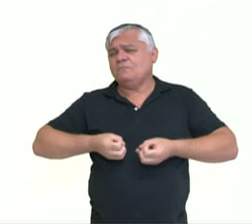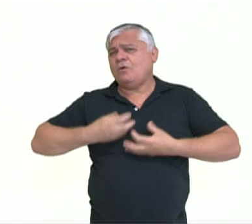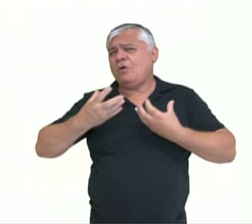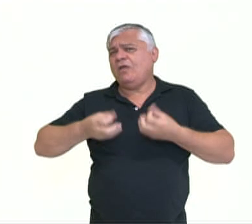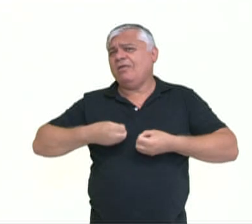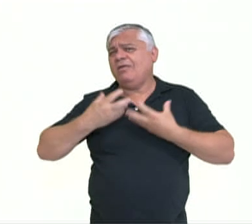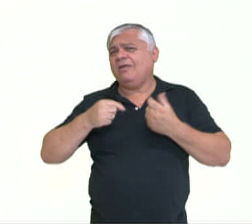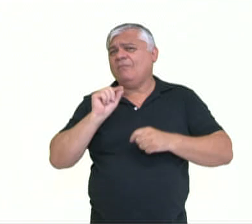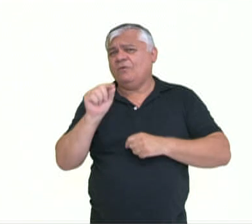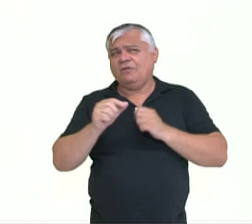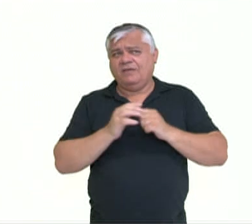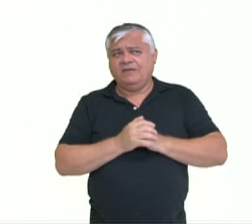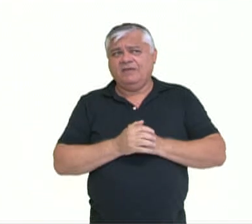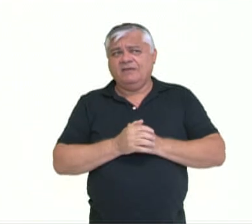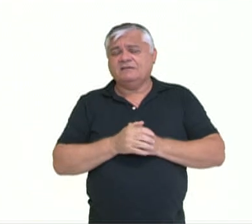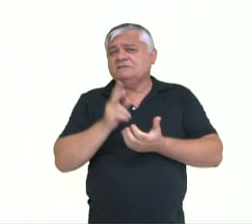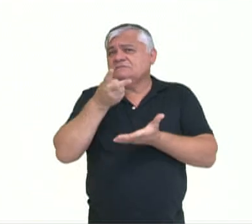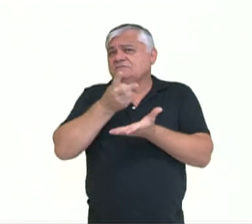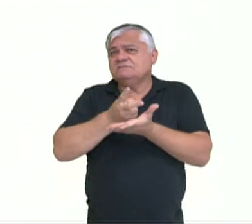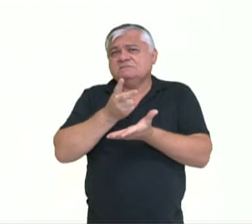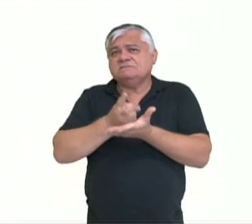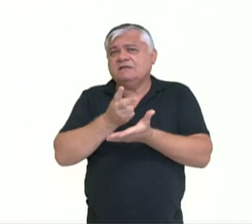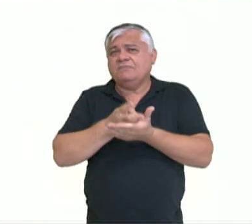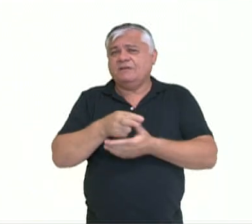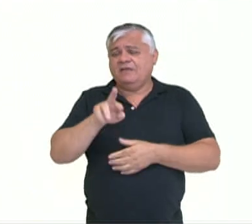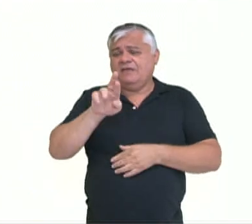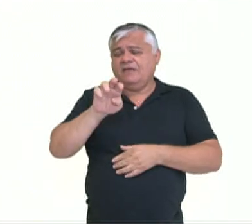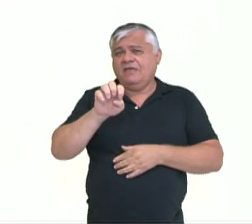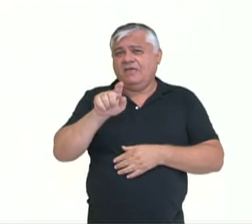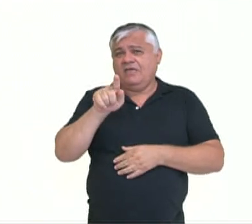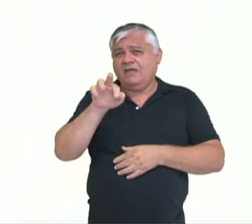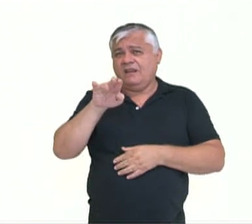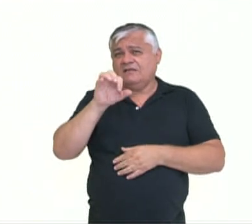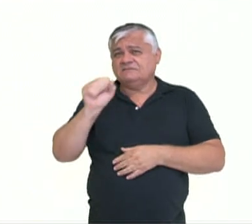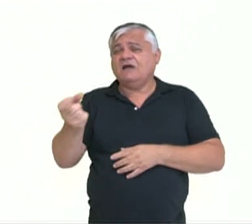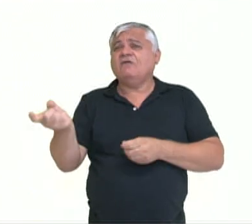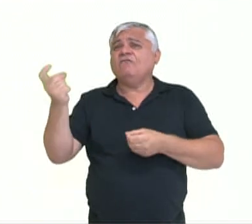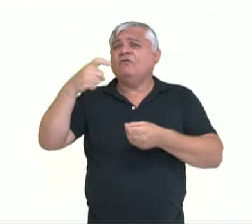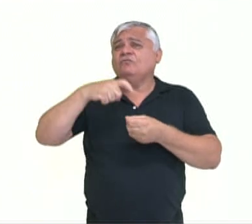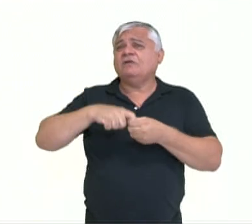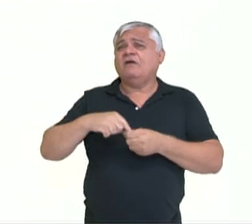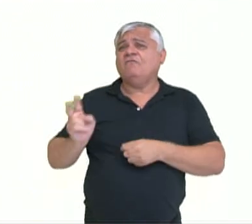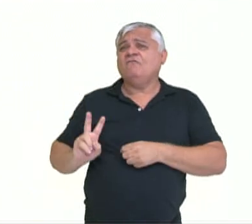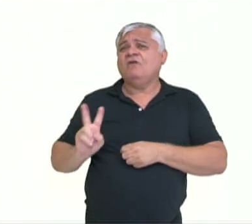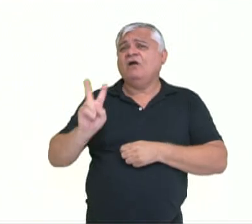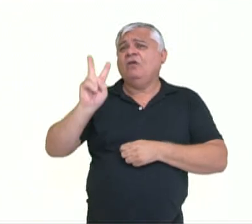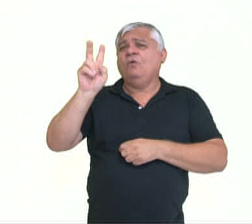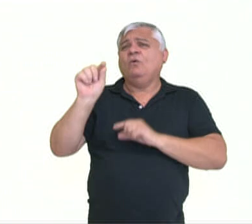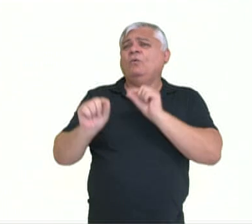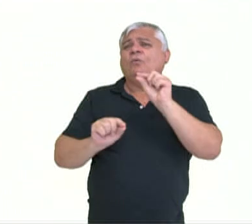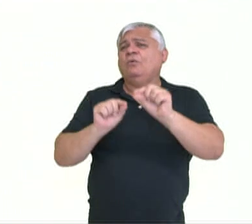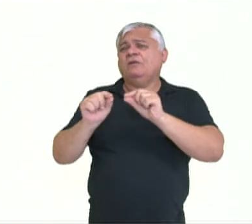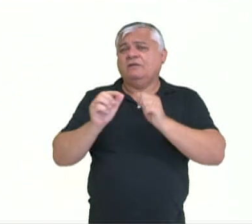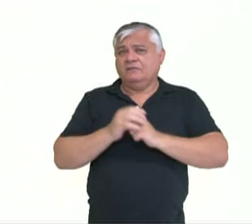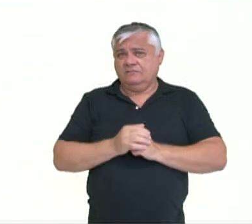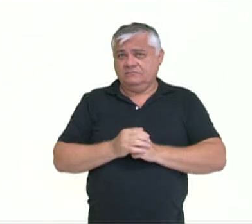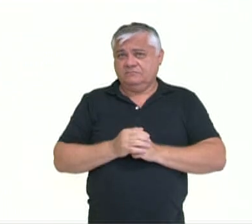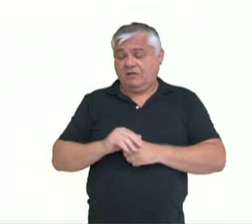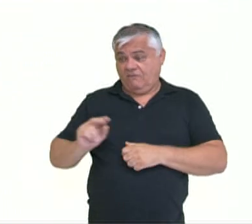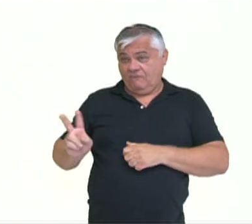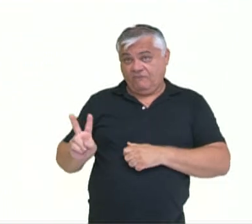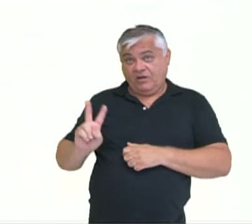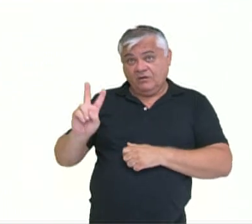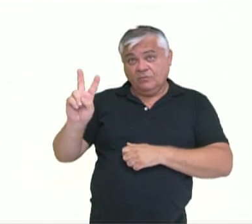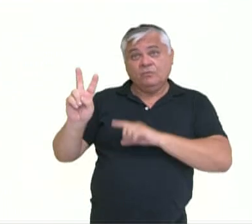Sencillez y simplicidad. Entonces, regresar valorando lo poco. ¿Qué es valorar lo poco? Es valorar lo que